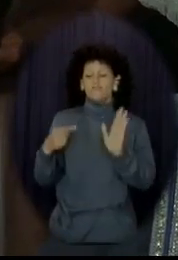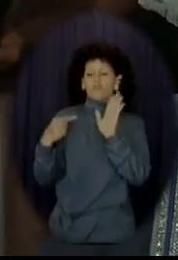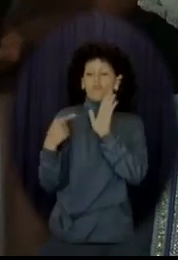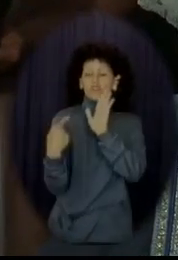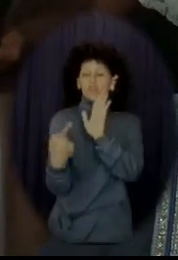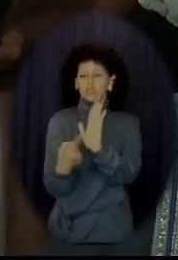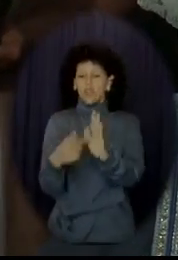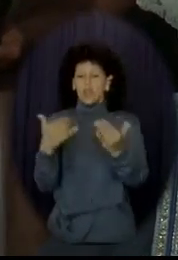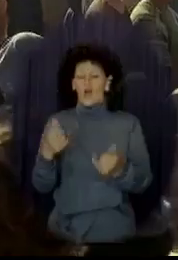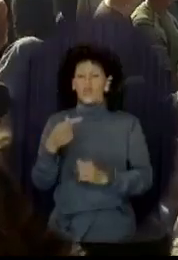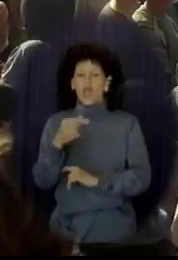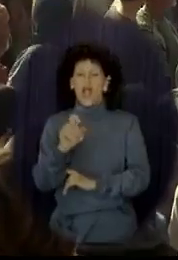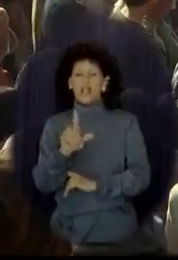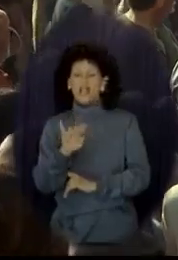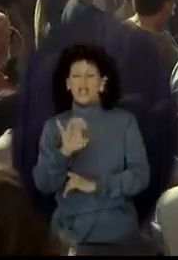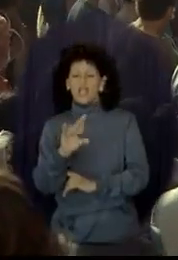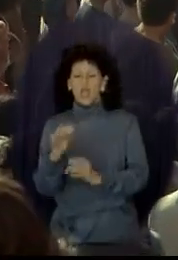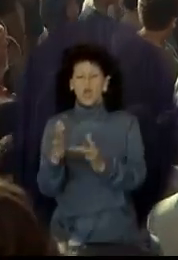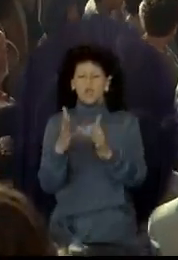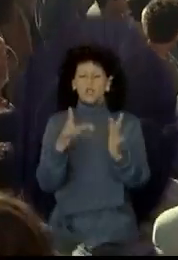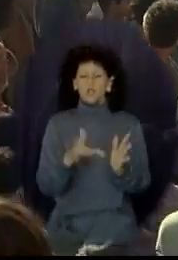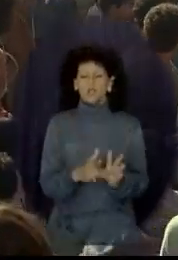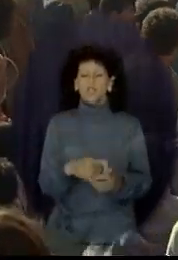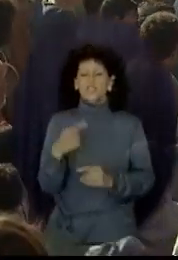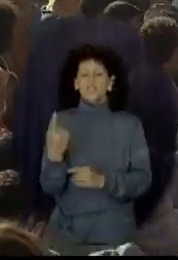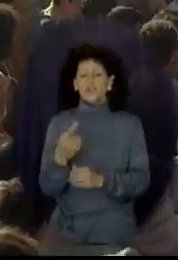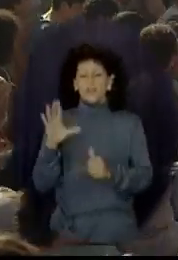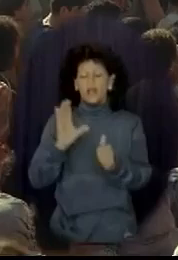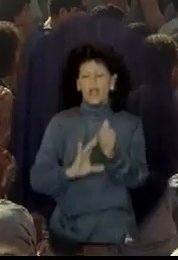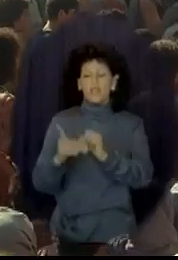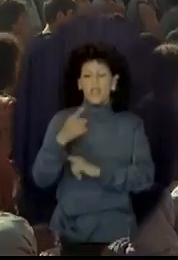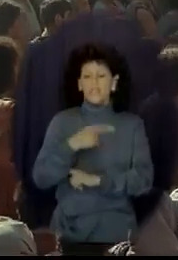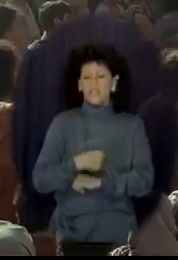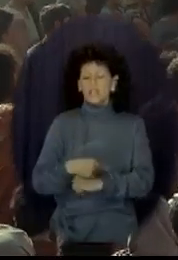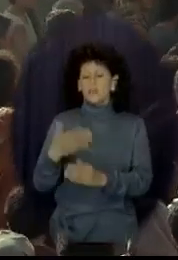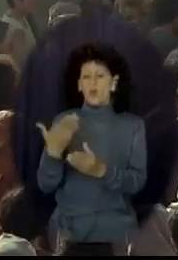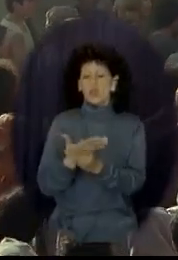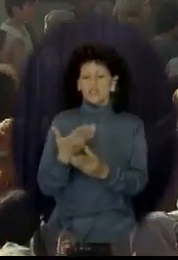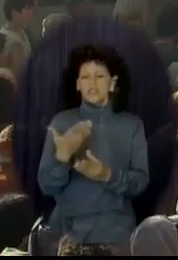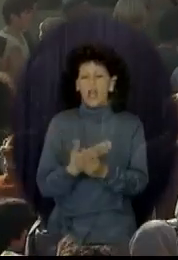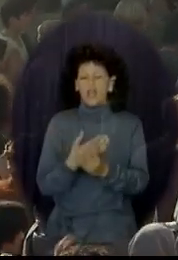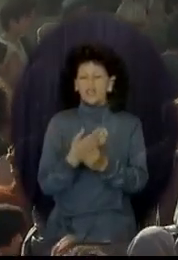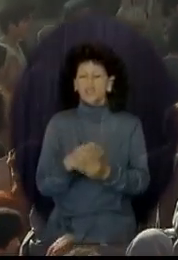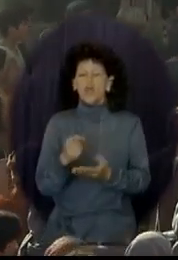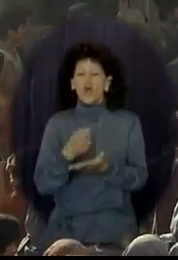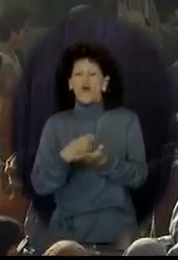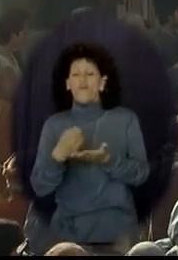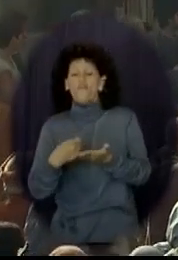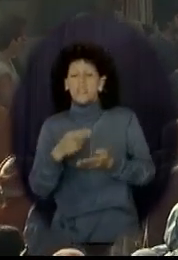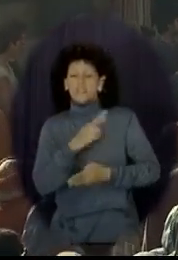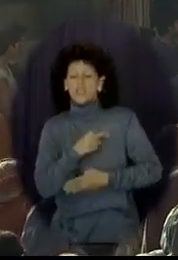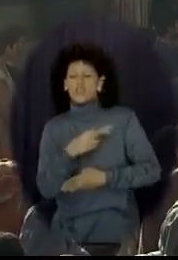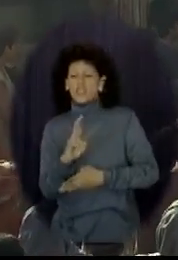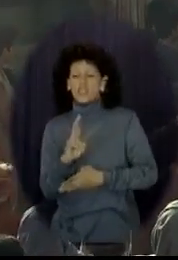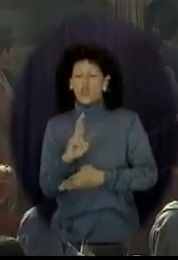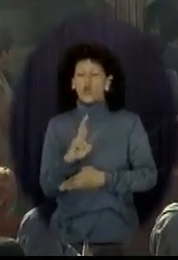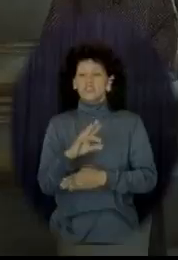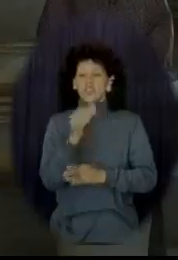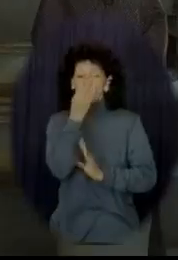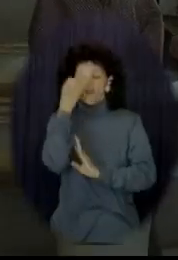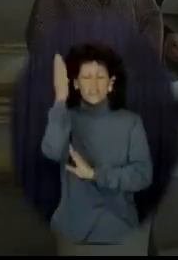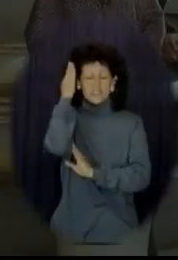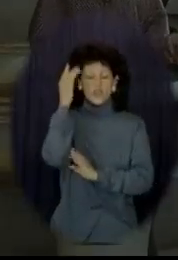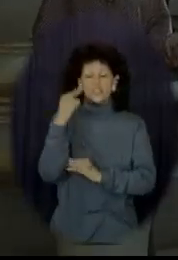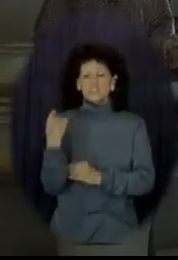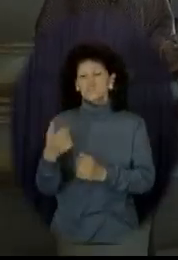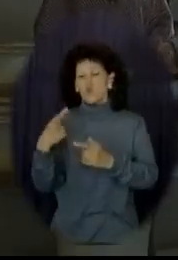Confrontaremos al Galileo. Y a medida que aumentaba sus ataques contra los escribas y fariseos hipócritas,